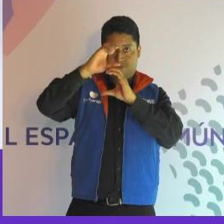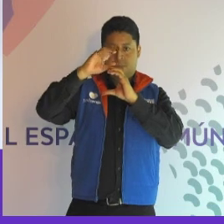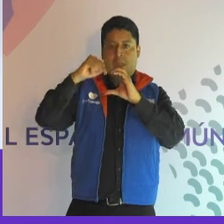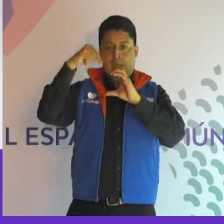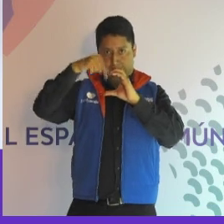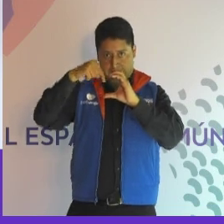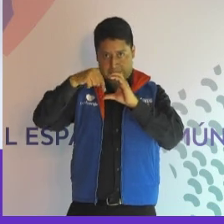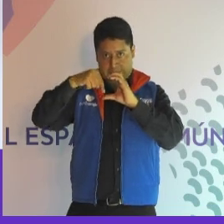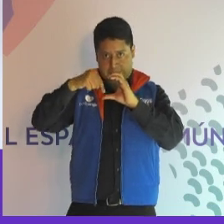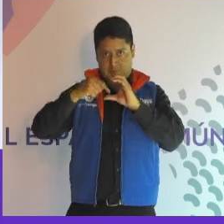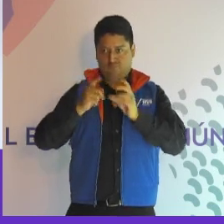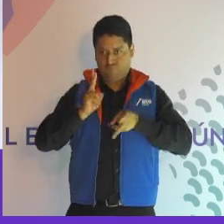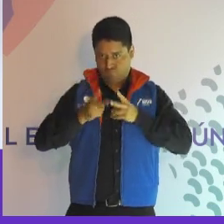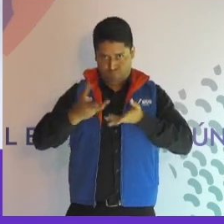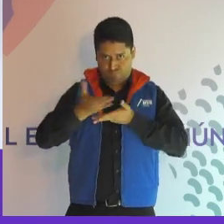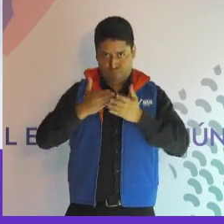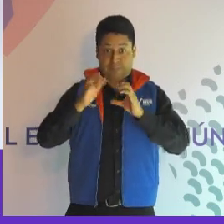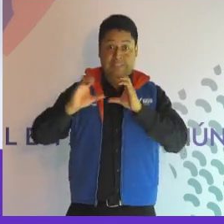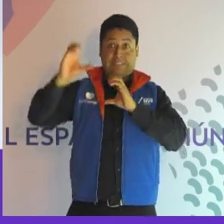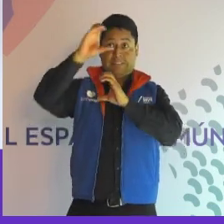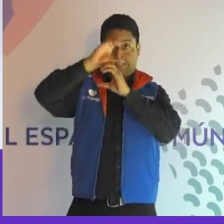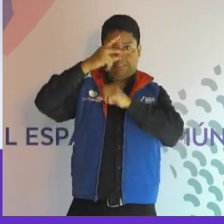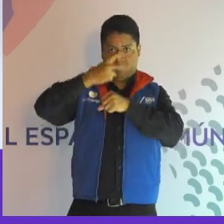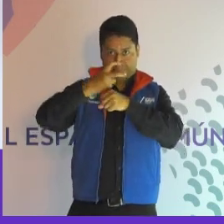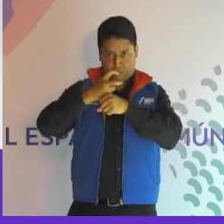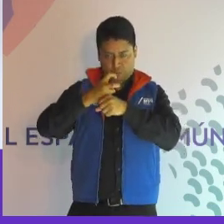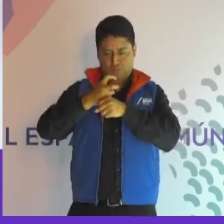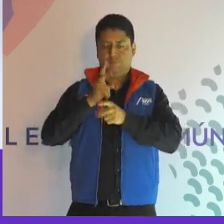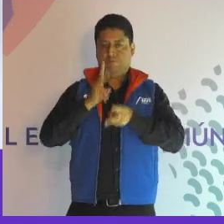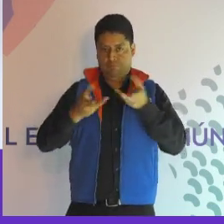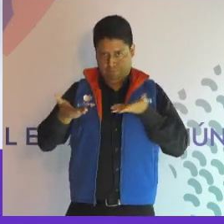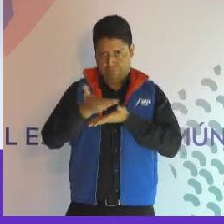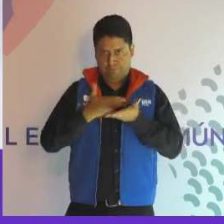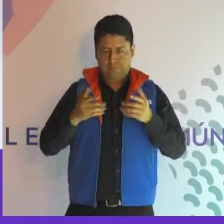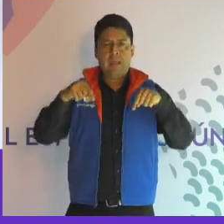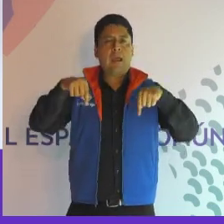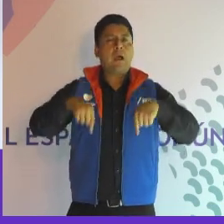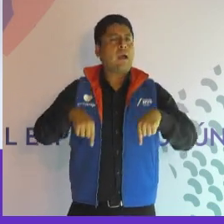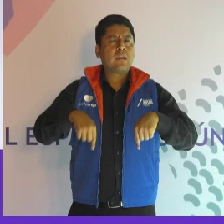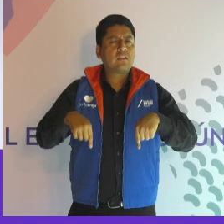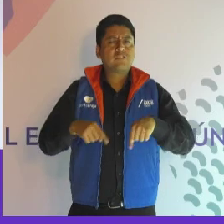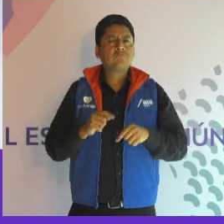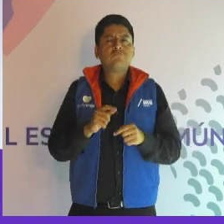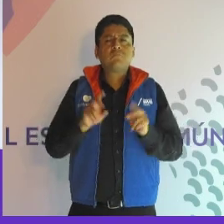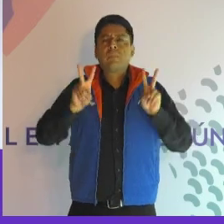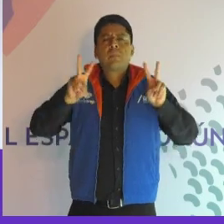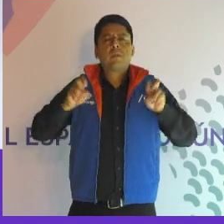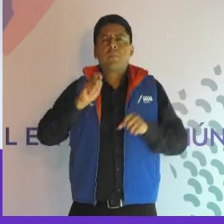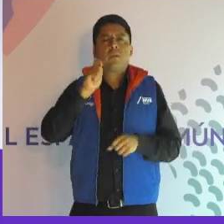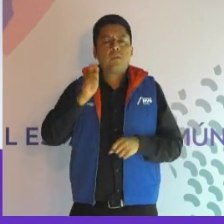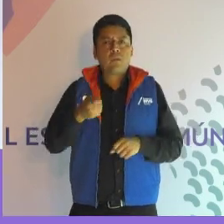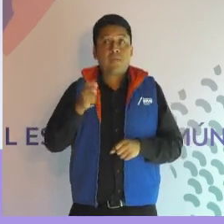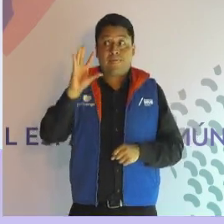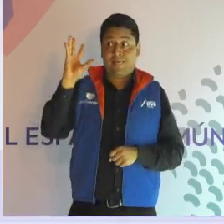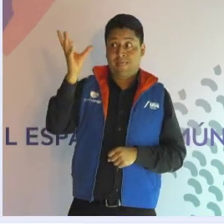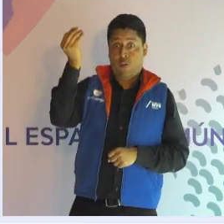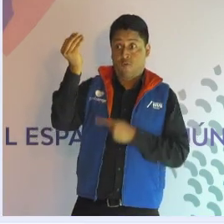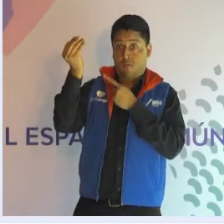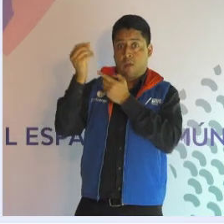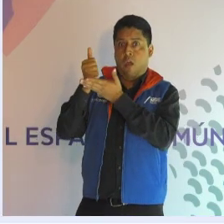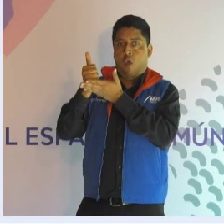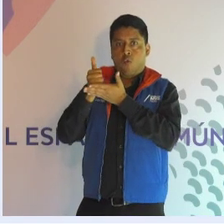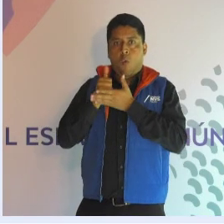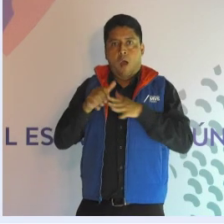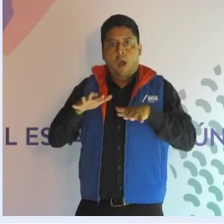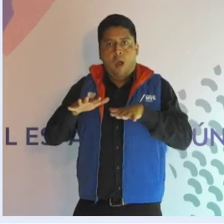que vamos a iniciar presentando el primero de ellos, que se llama Tecnología para el Cambio Social.